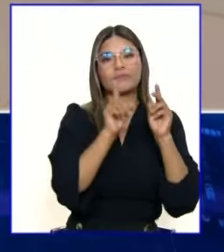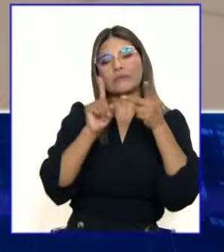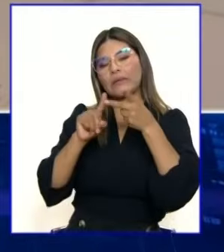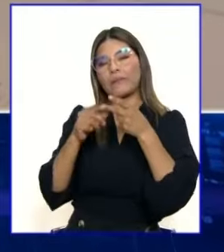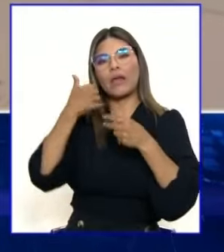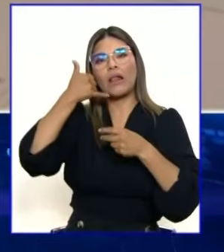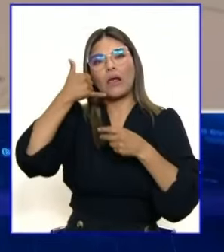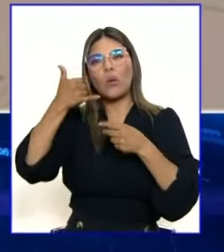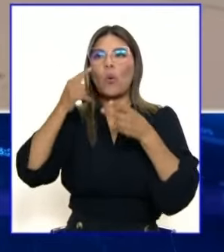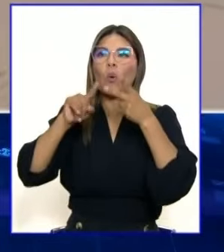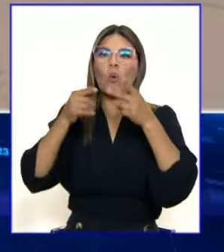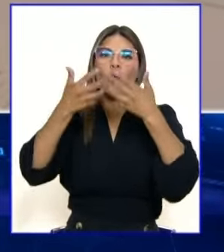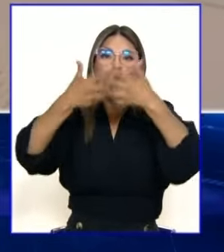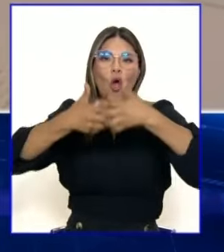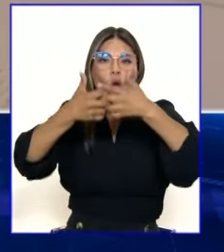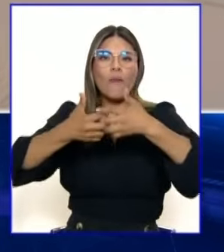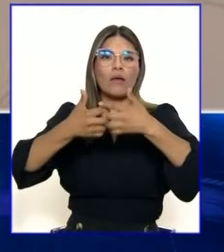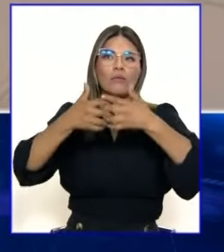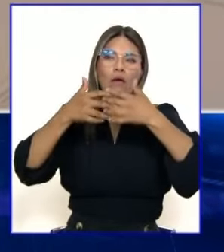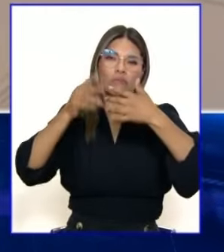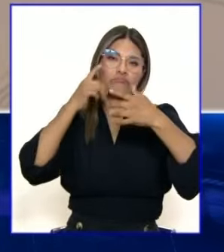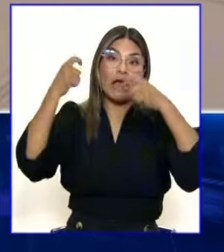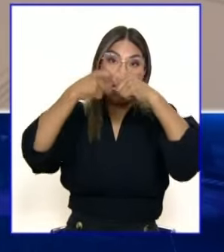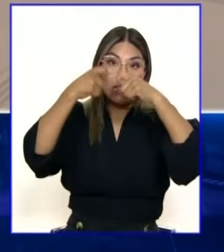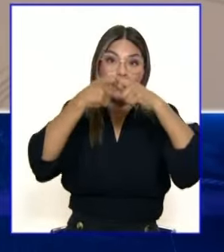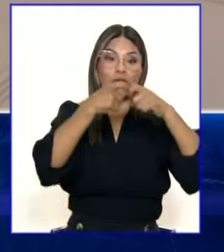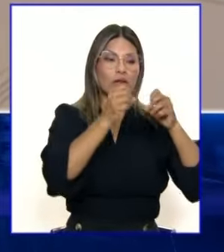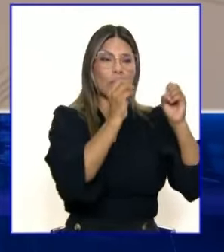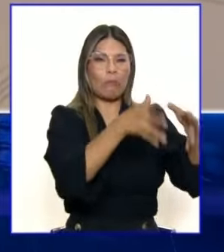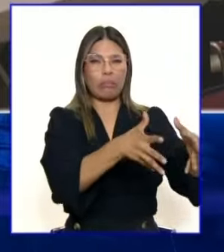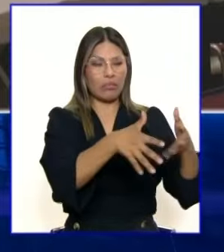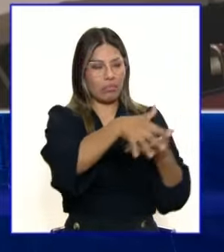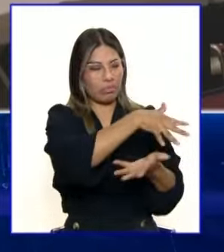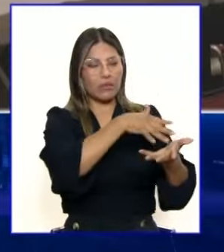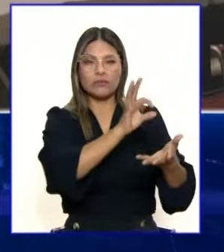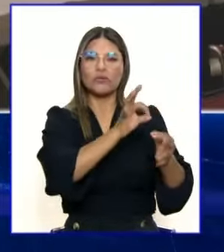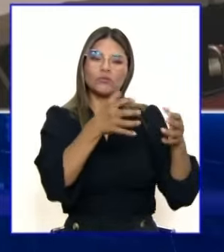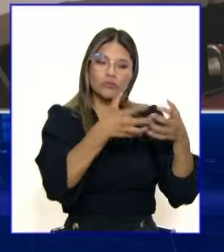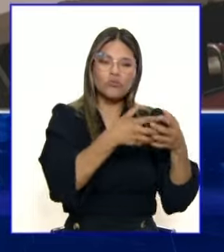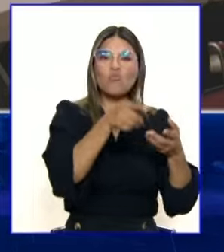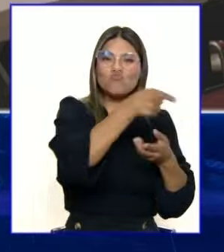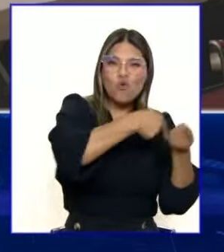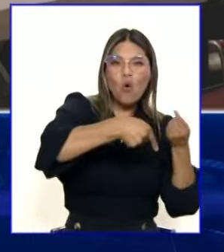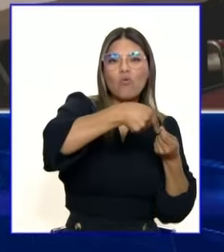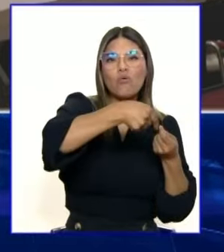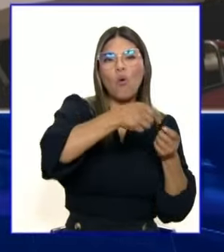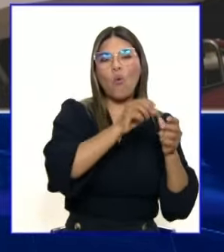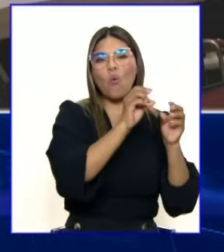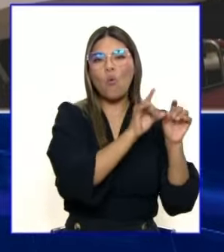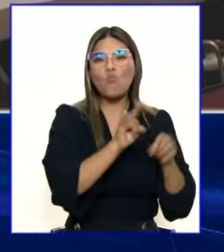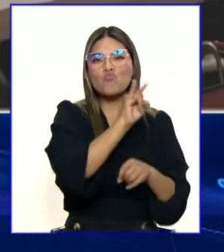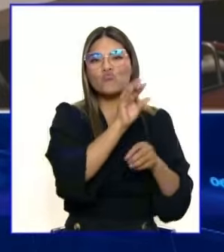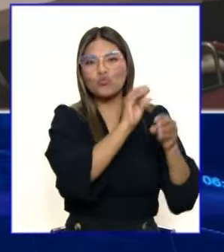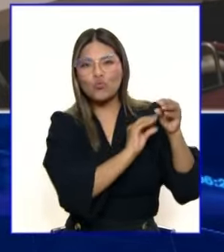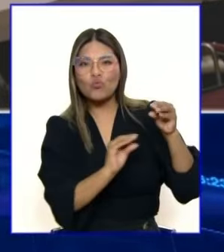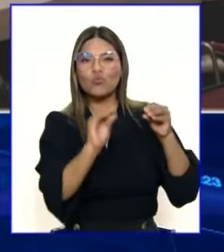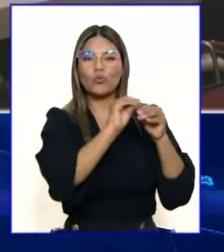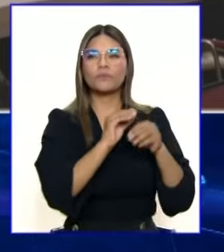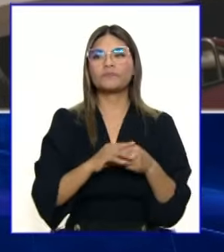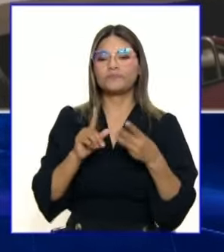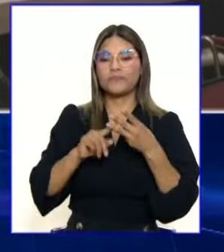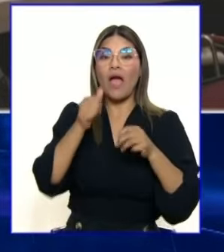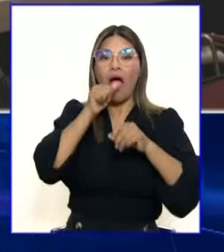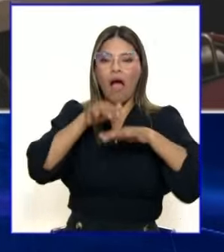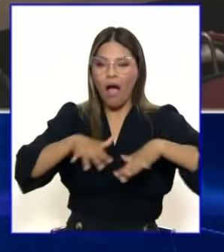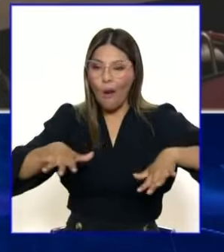sean reciclables. También tenemos las empresas mineras que están invirtiendo fuertemente capitales en lo que es gestión limpia del agua, gestión